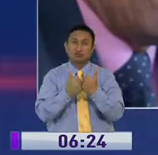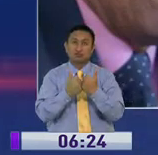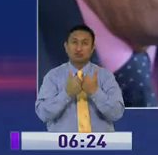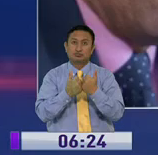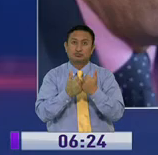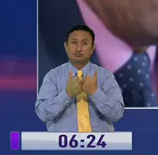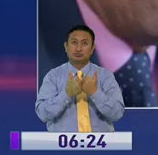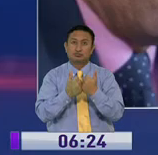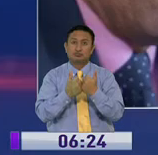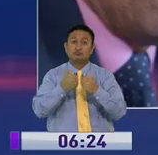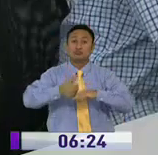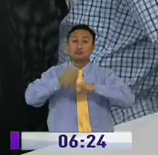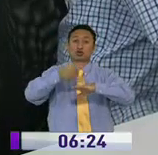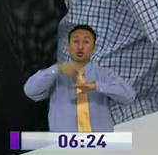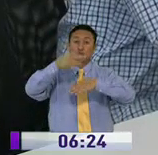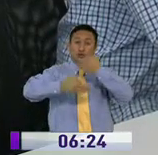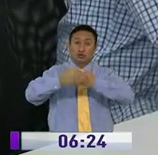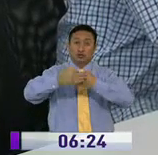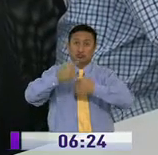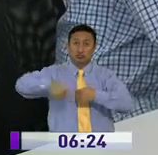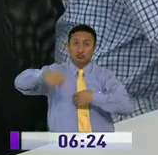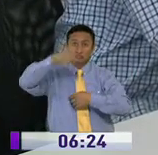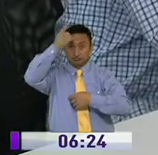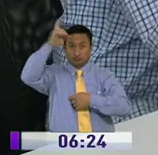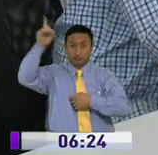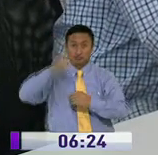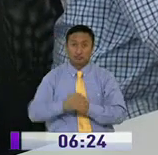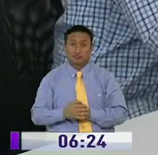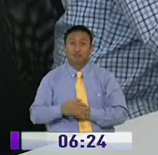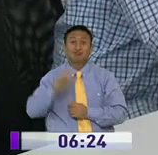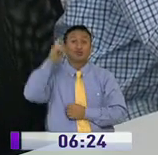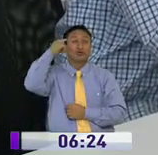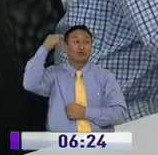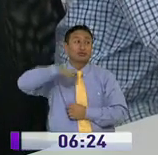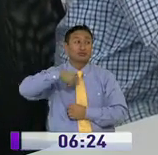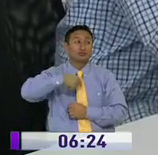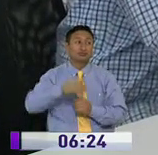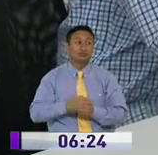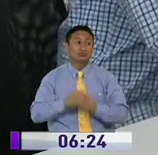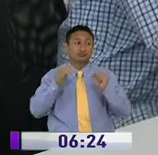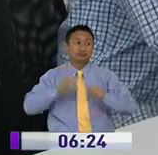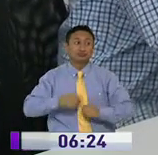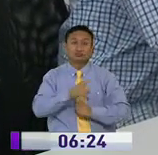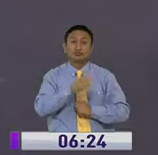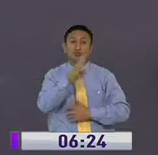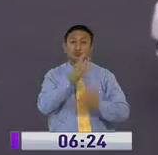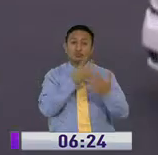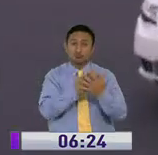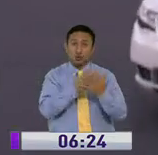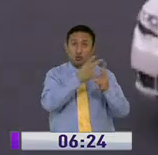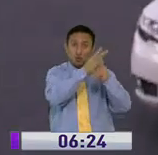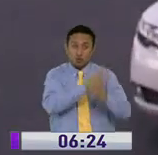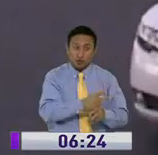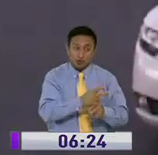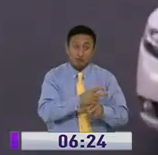la Corte Nacional de Justicia. Una de las medidas tomadas por el Gobierno Nacional para camuflar las cárceles y evitar que el coronavirus